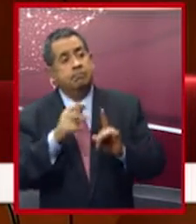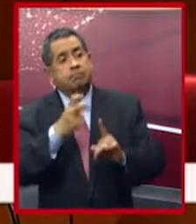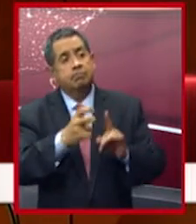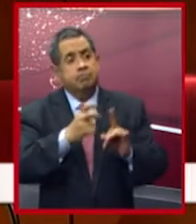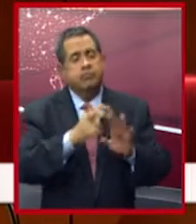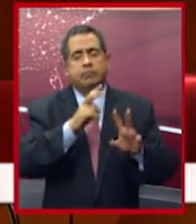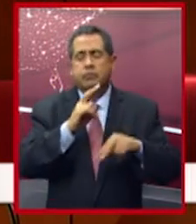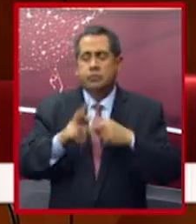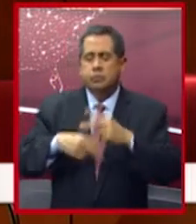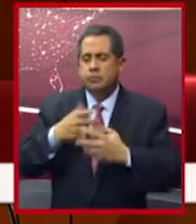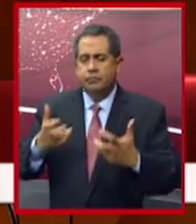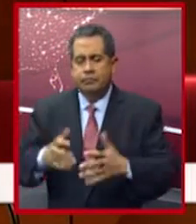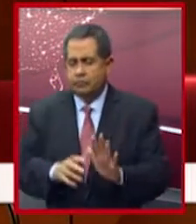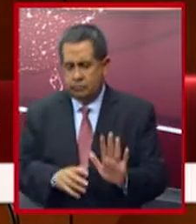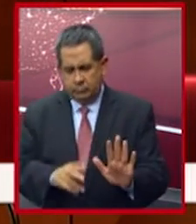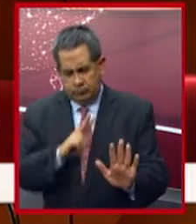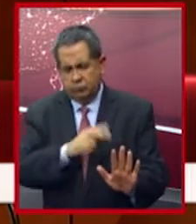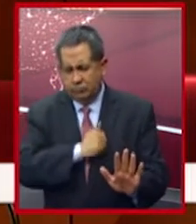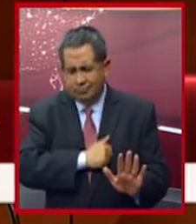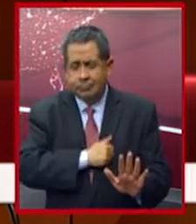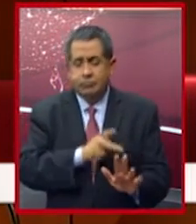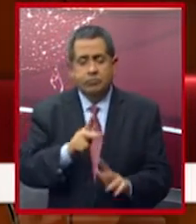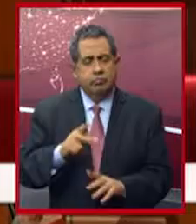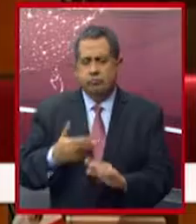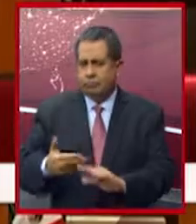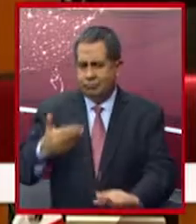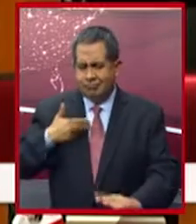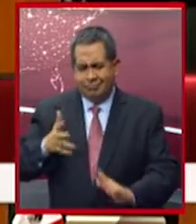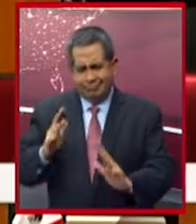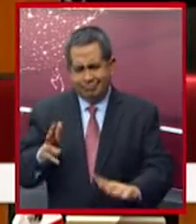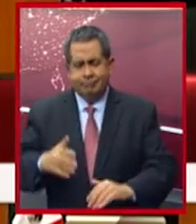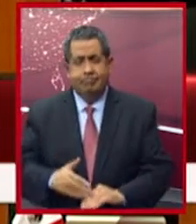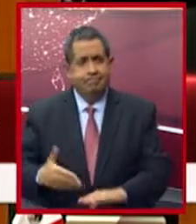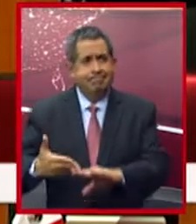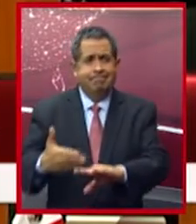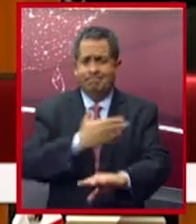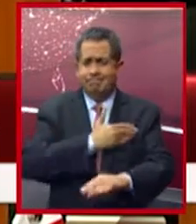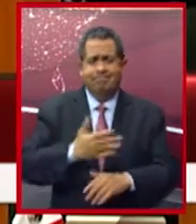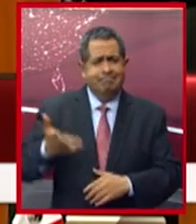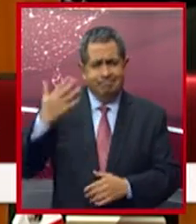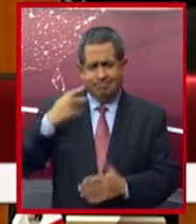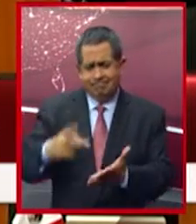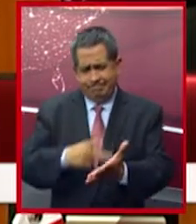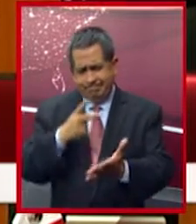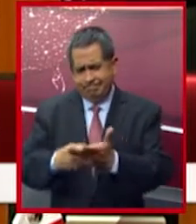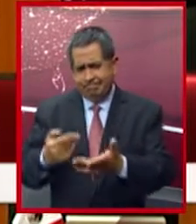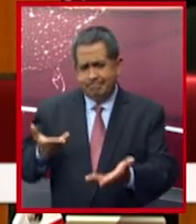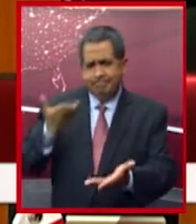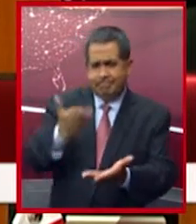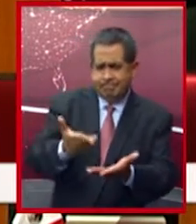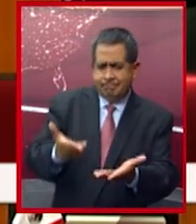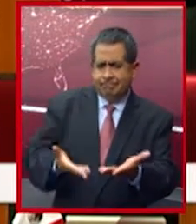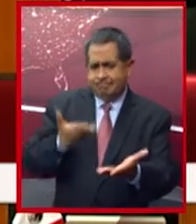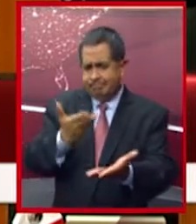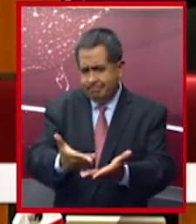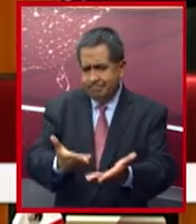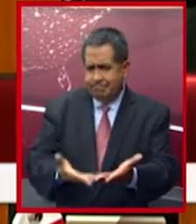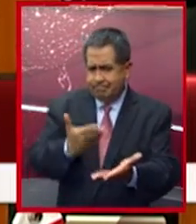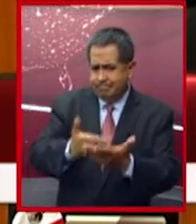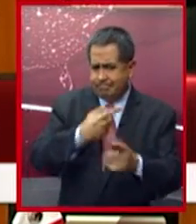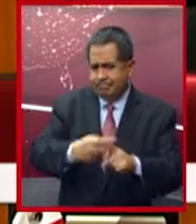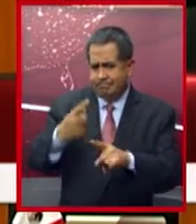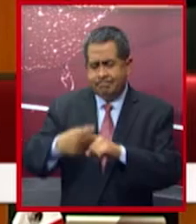transitoria de un hecho tan lamentable. Hemos presentado a lo largo de esta legislatura diversas